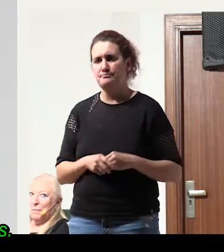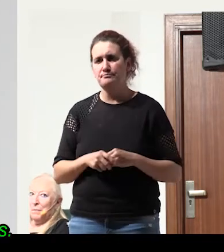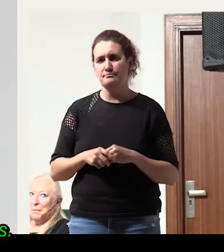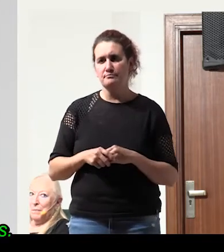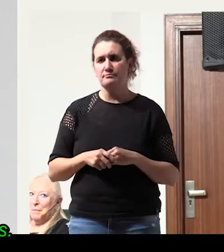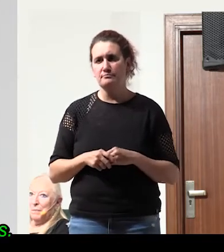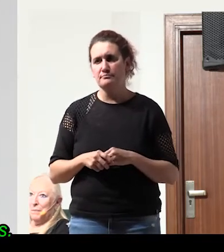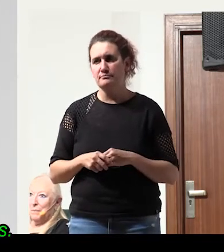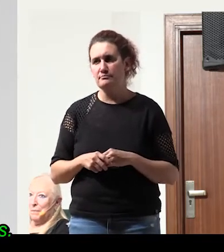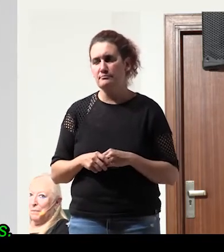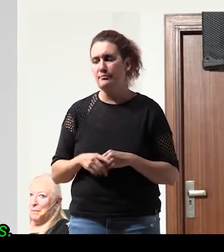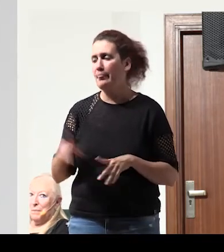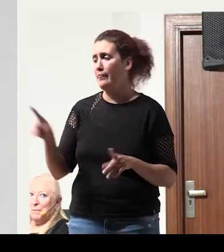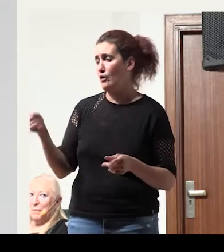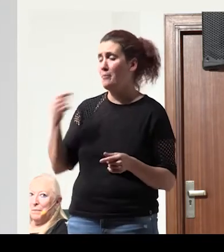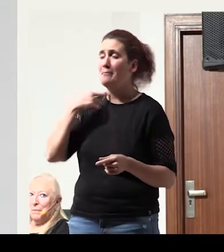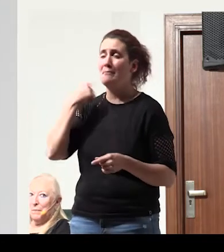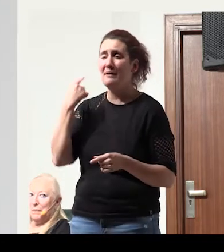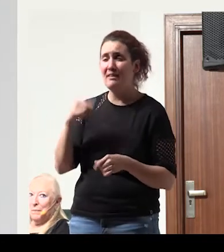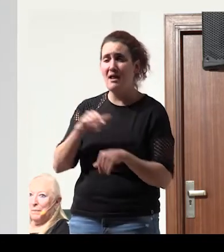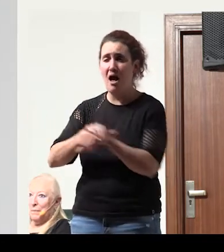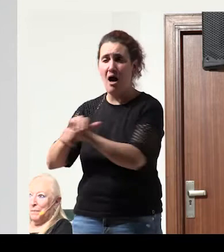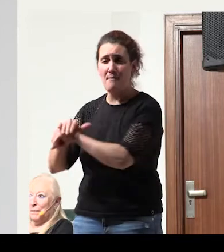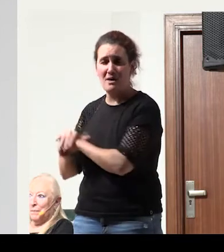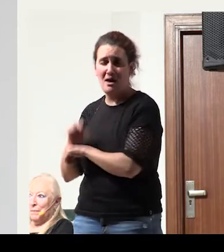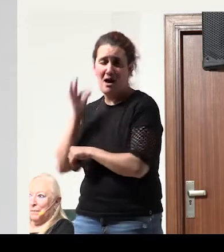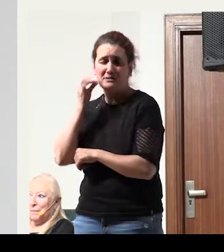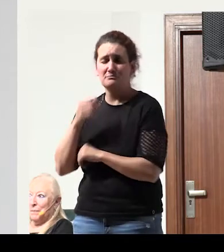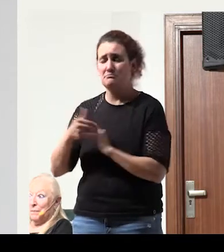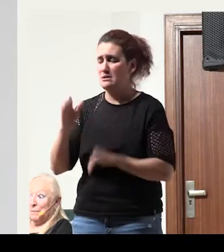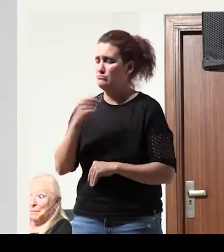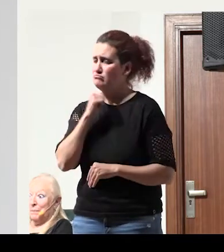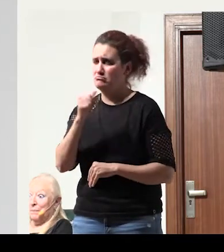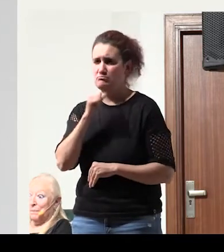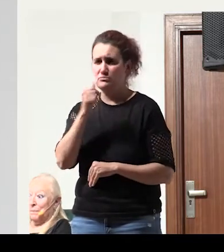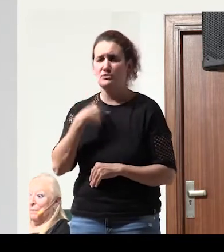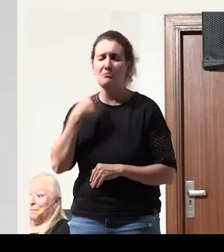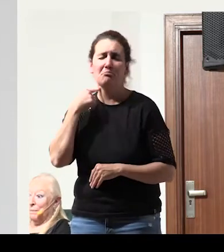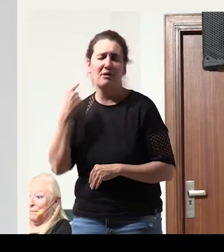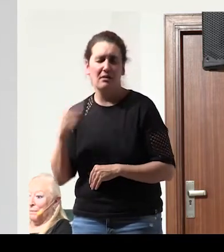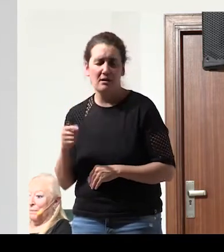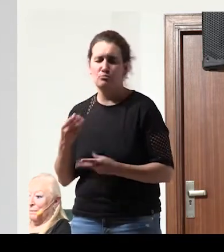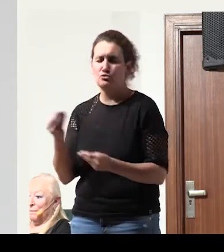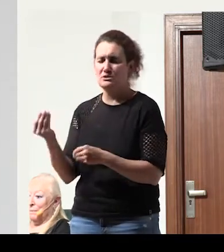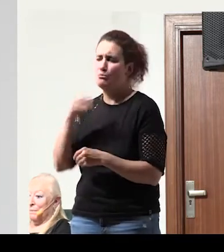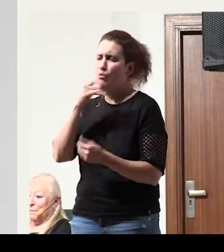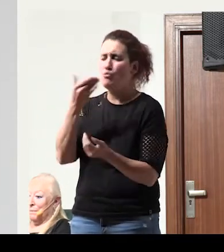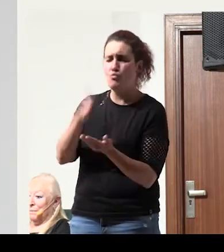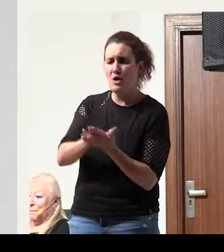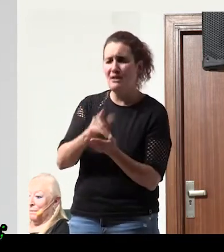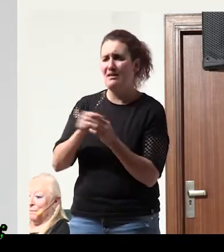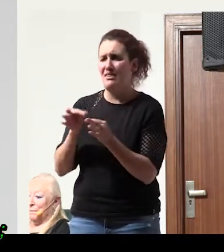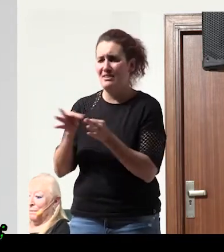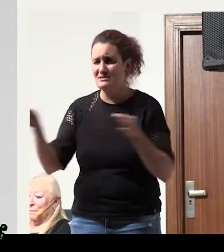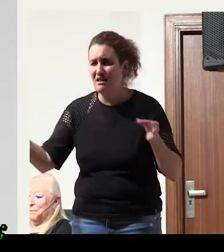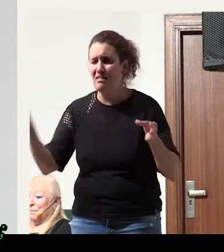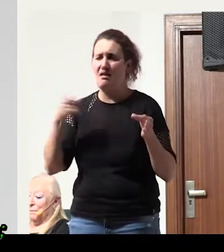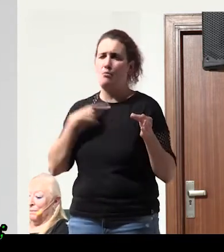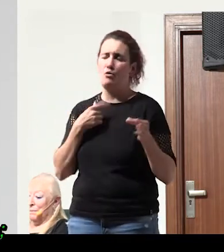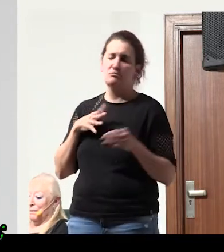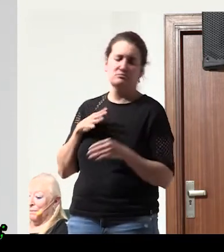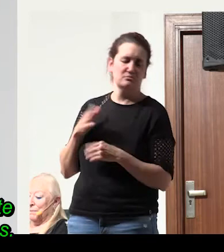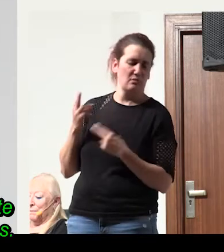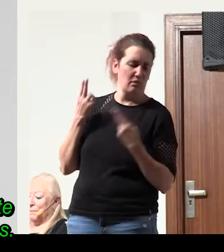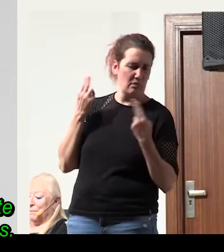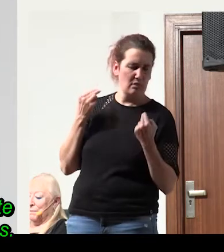No quiero perder más amigas. He perdido demasiadas, por muerte, por distancia, por decepción. Sé lo doloroso de